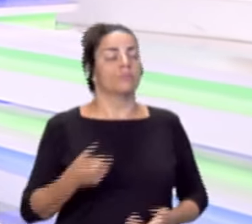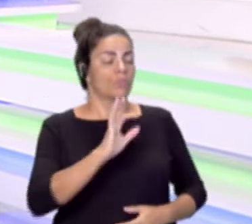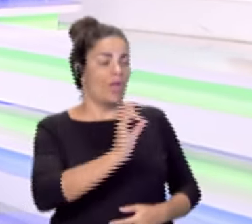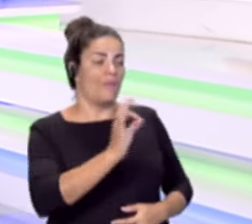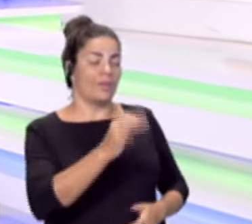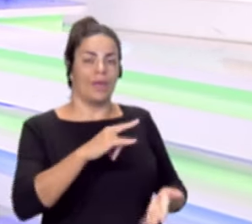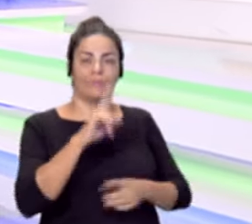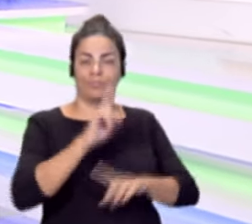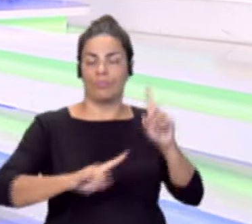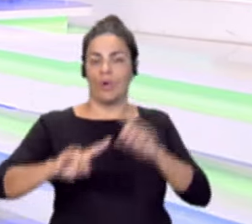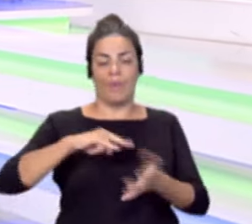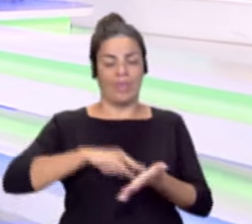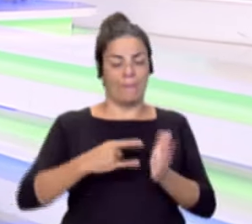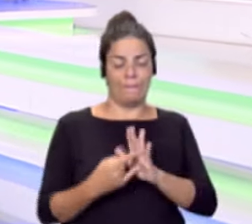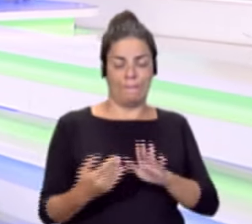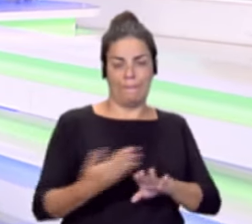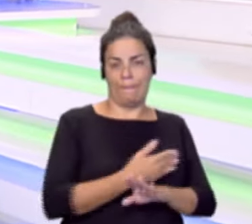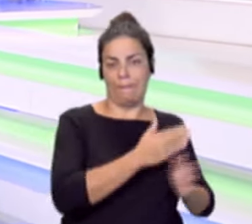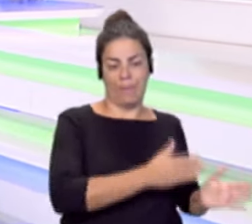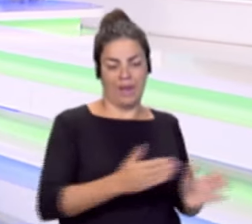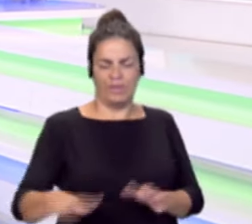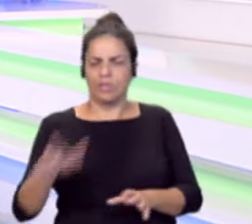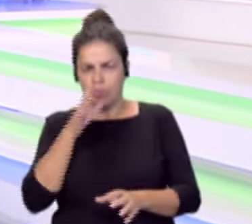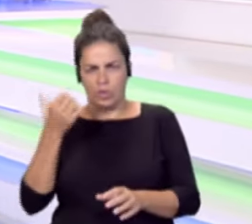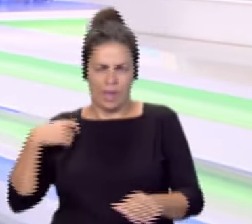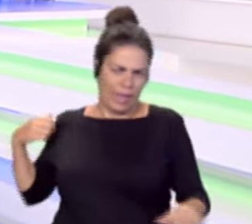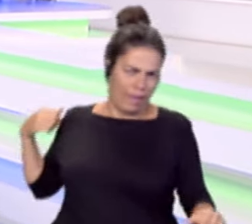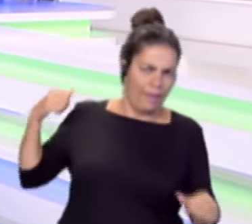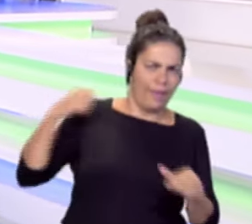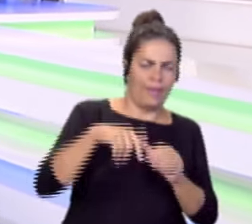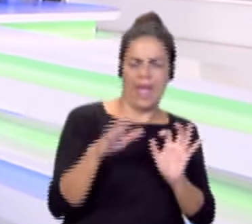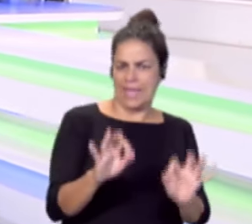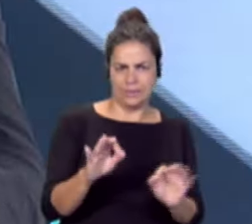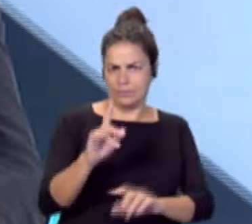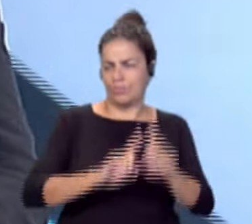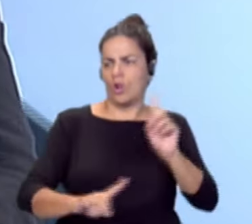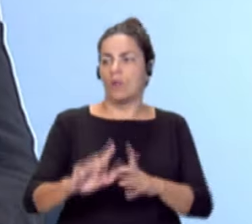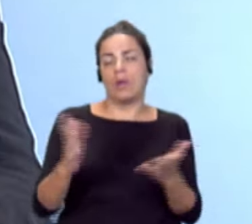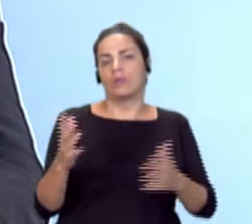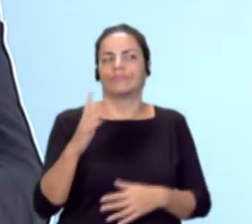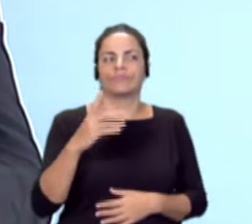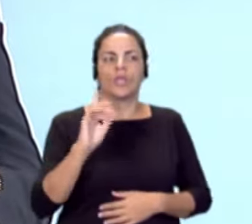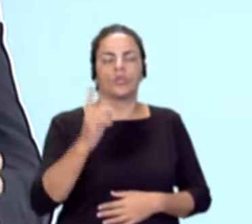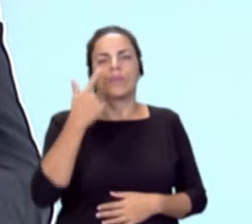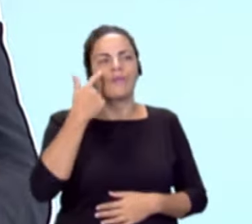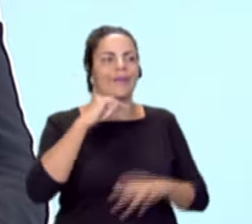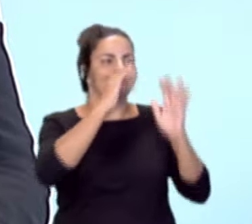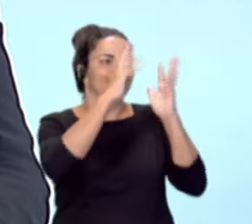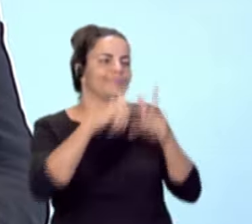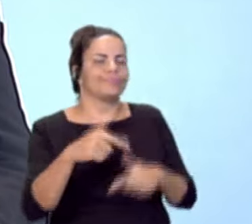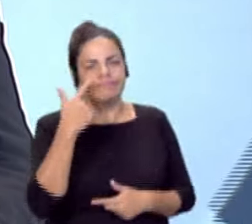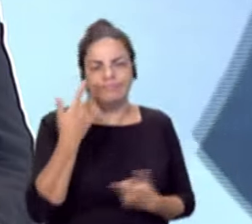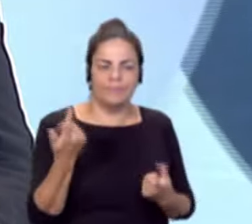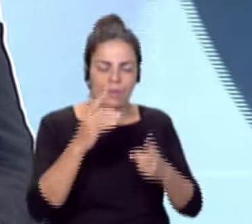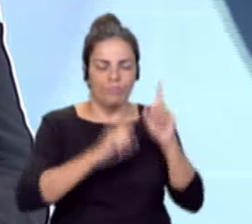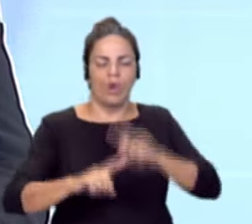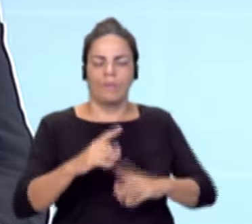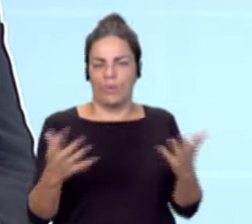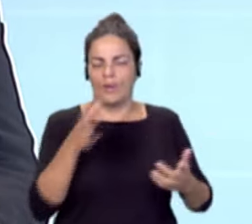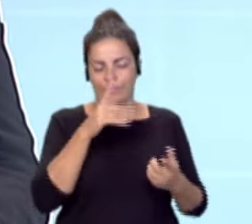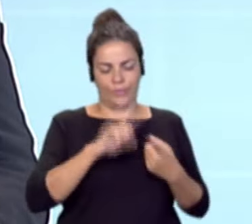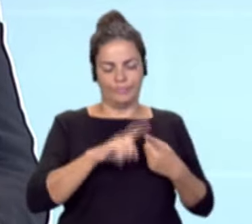a lo largo concretamente del tiempo, y solamente hay que hacer un inventario de ellas, ¿no? Tenemos problemas porque tenemos